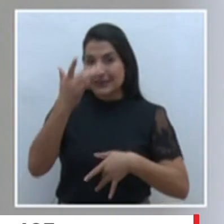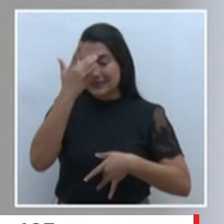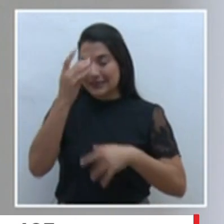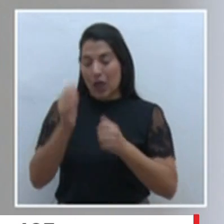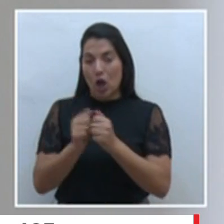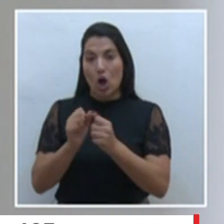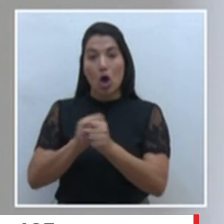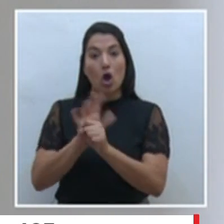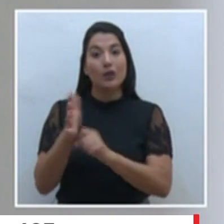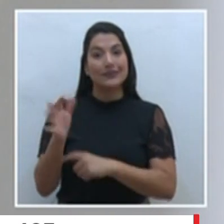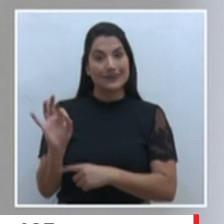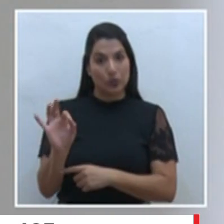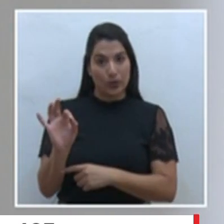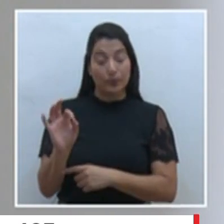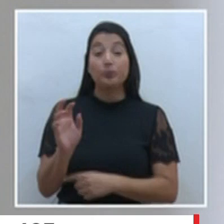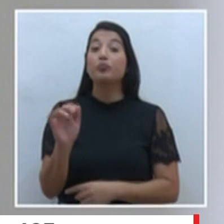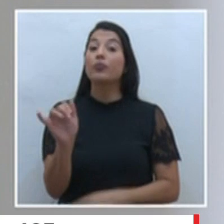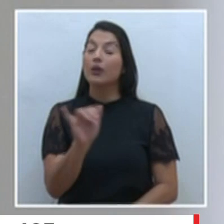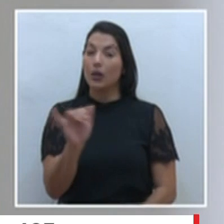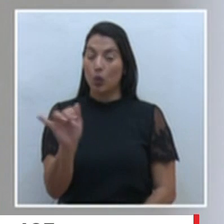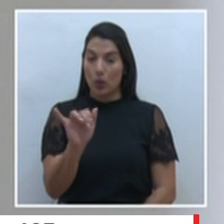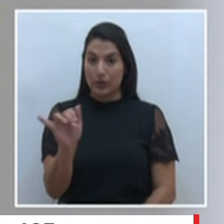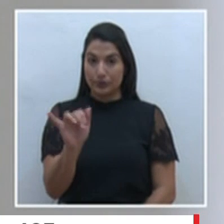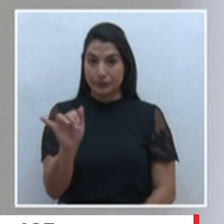COVID-19. Igualmente,